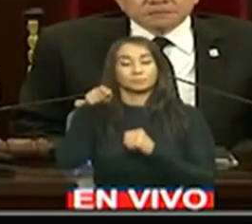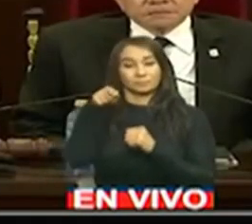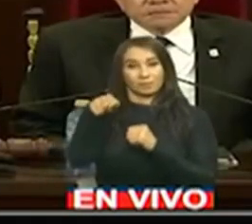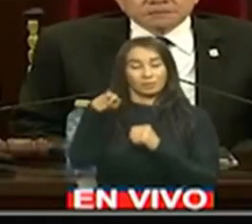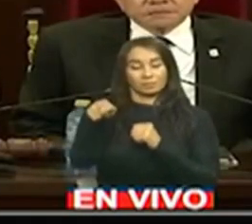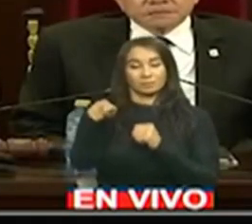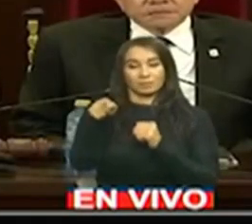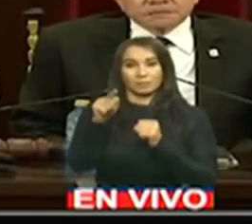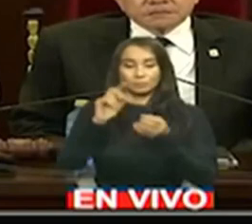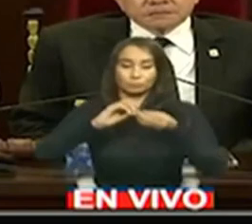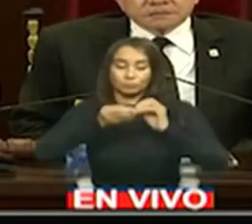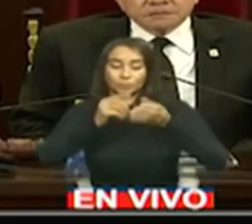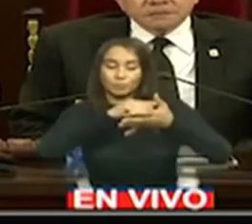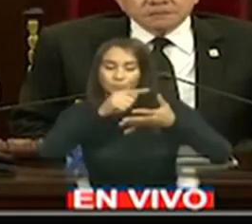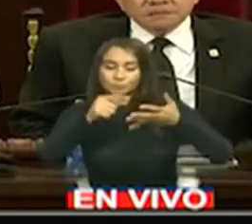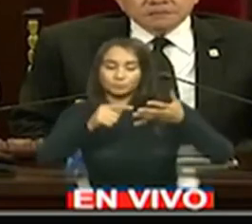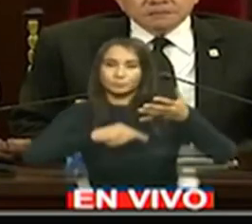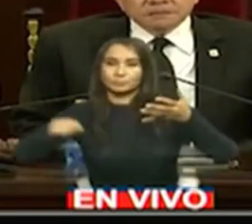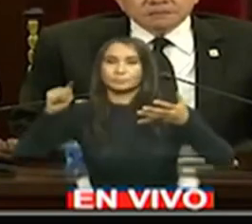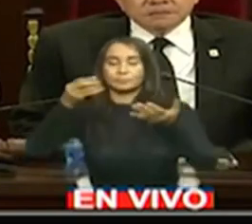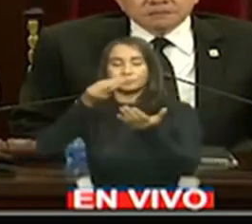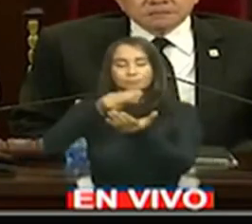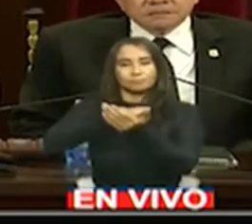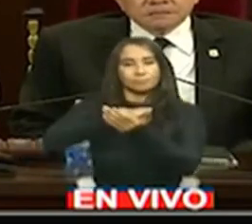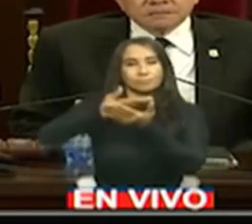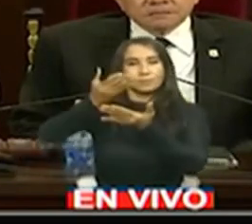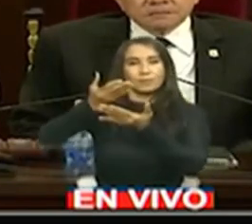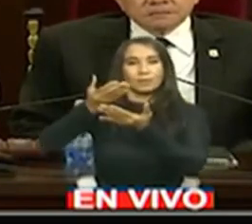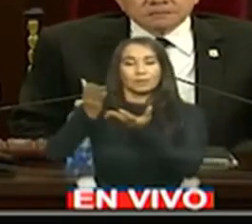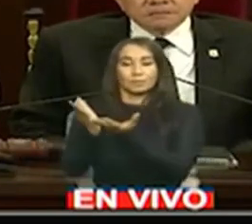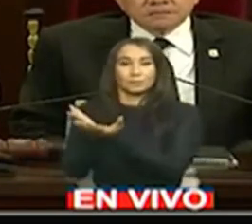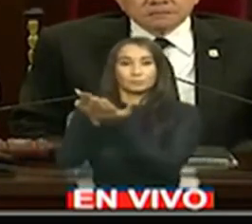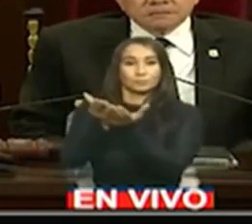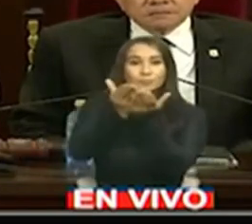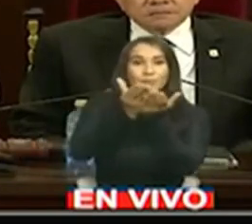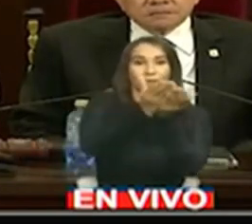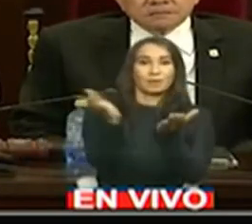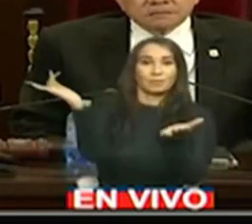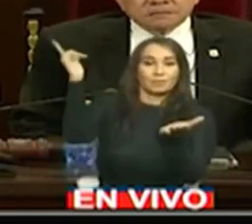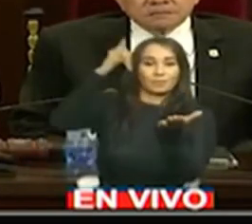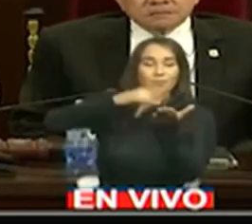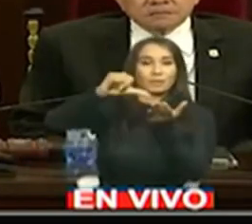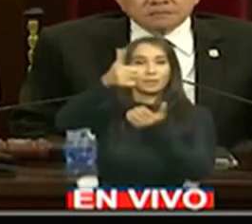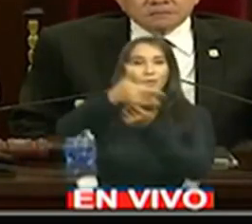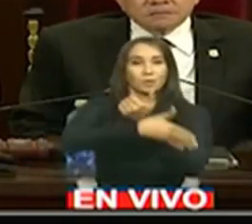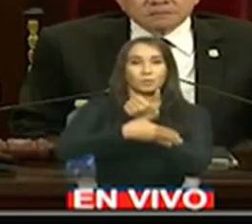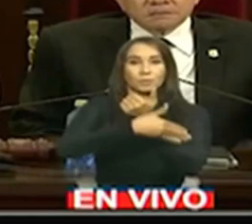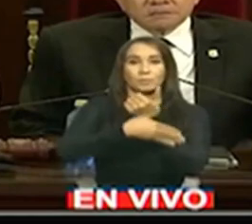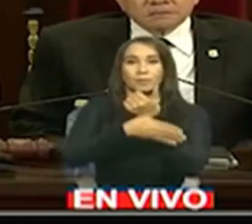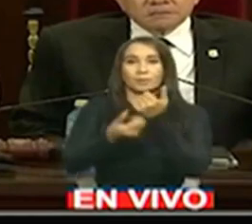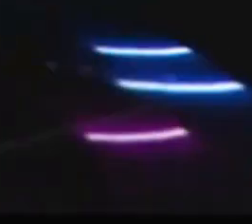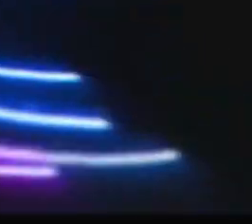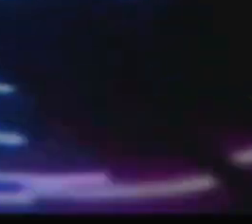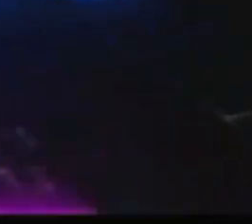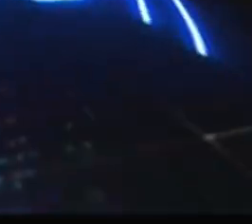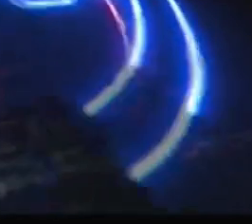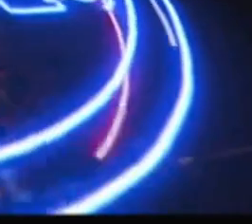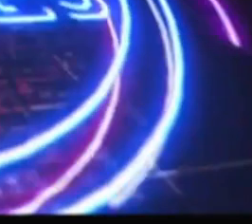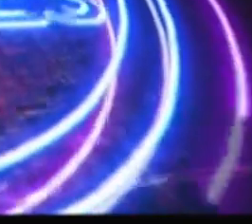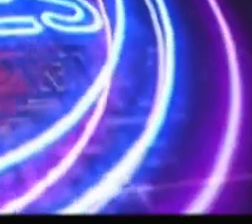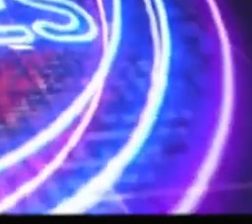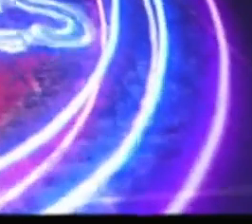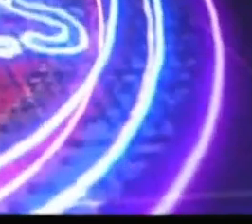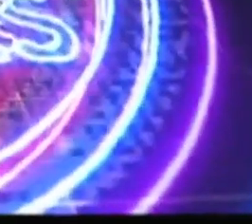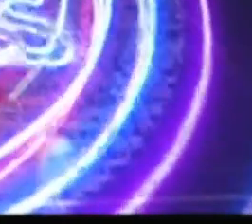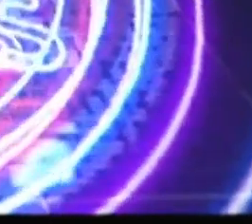las estadísticas, que la inflación importada ha sido la principal causa del incremento en los precios domésticos.